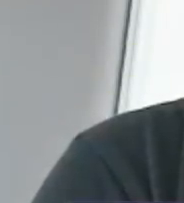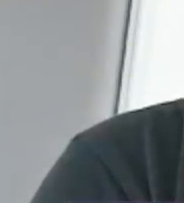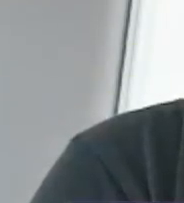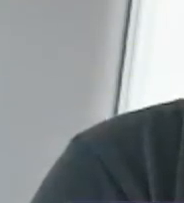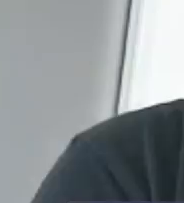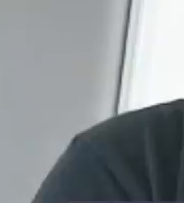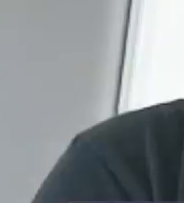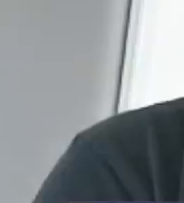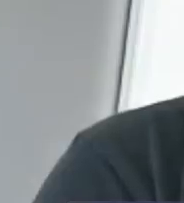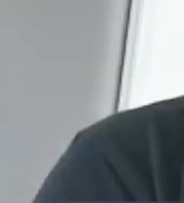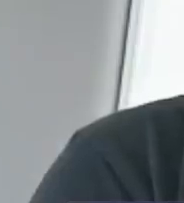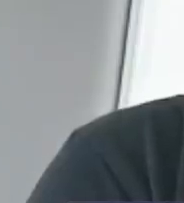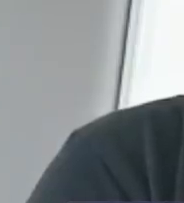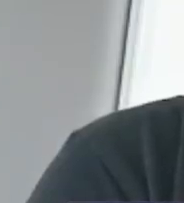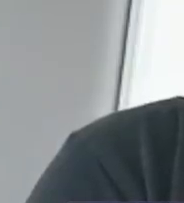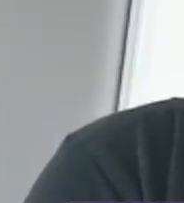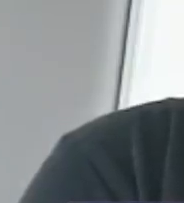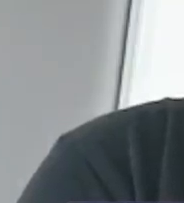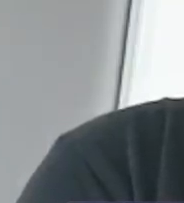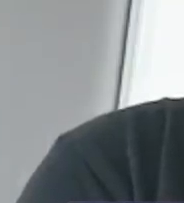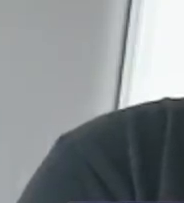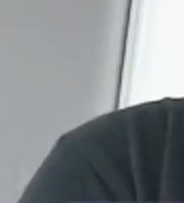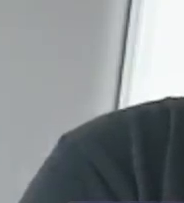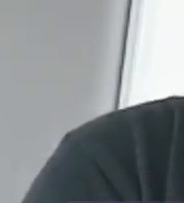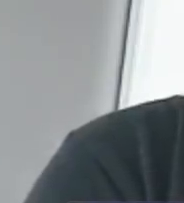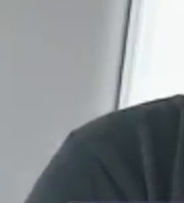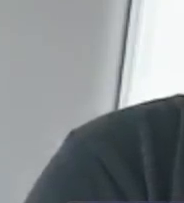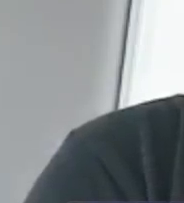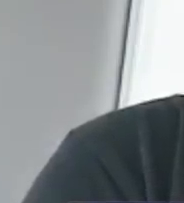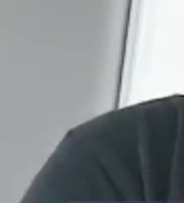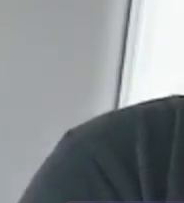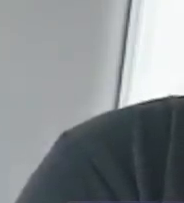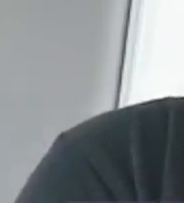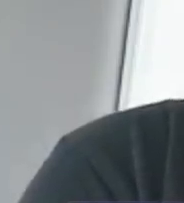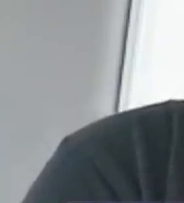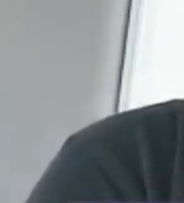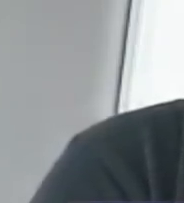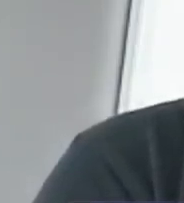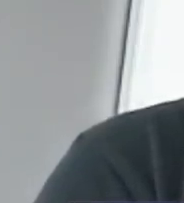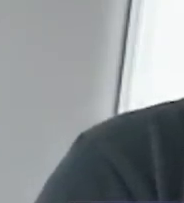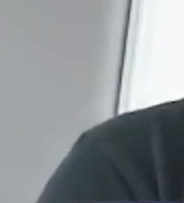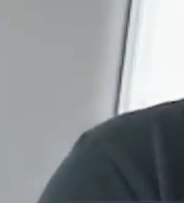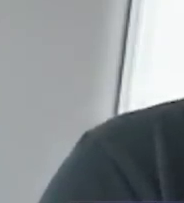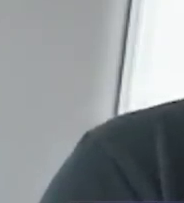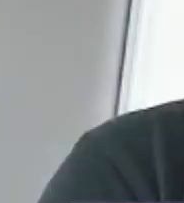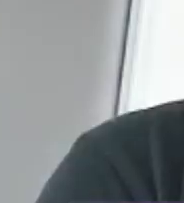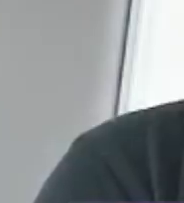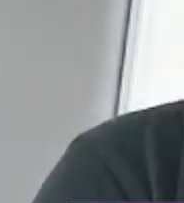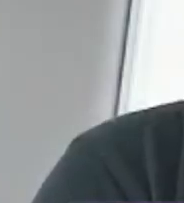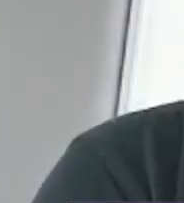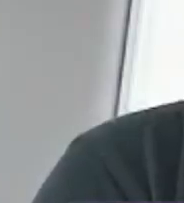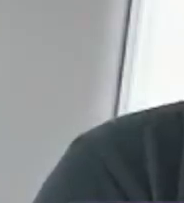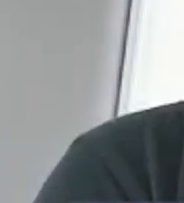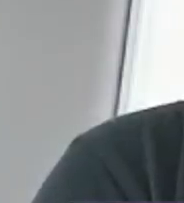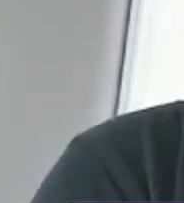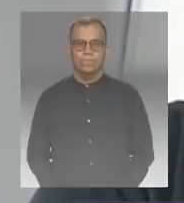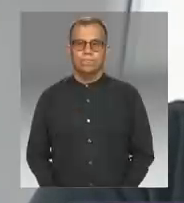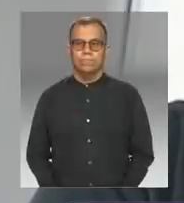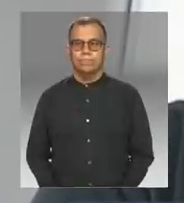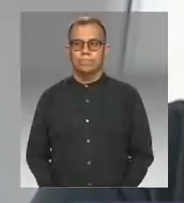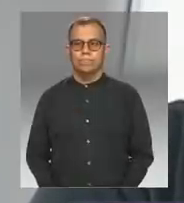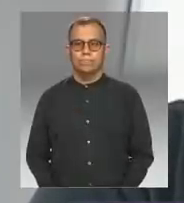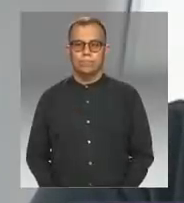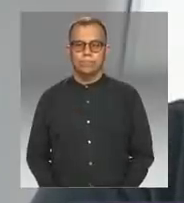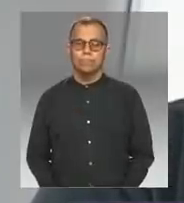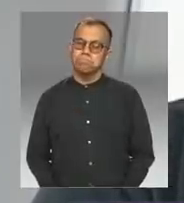una economía empobrecida, un país lleno de corrupción, lleno de violencia, lleno de coca, lleno